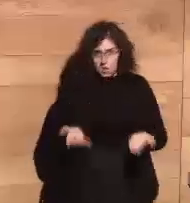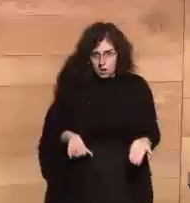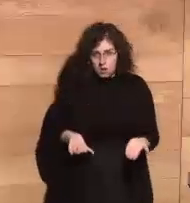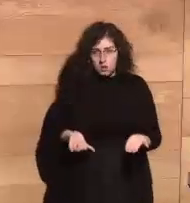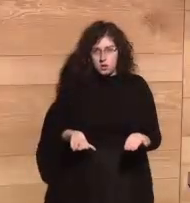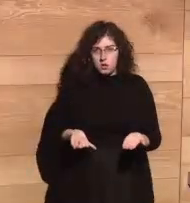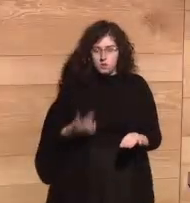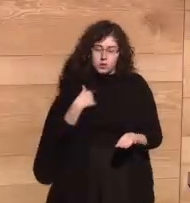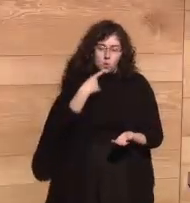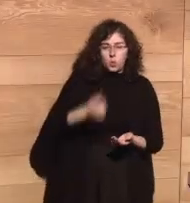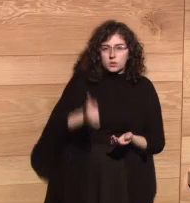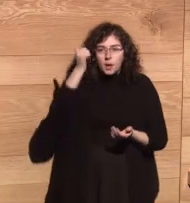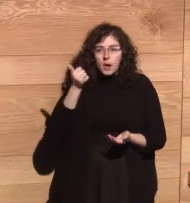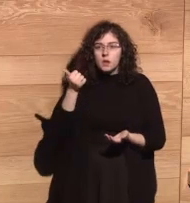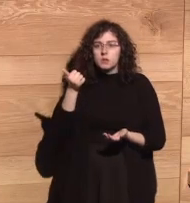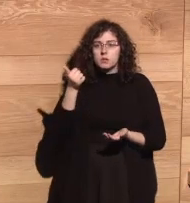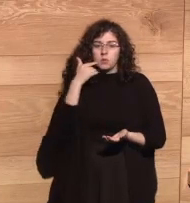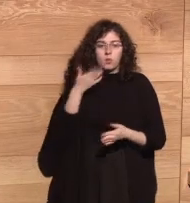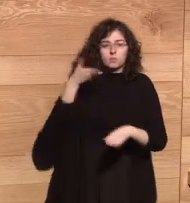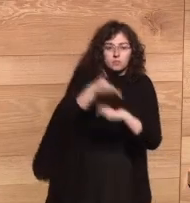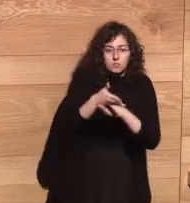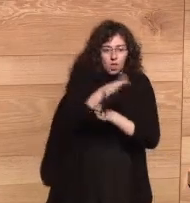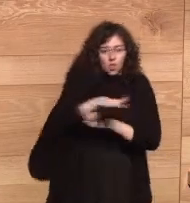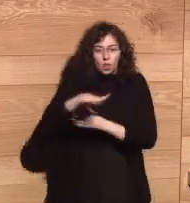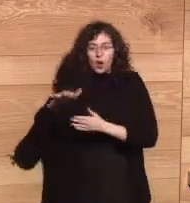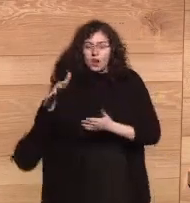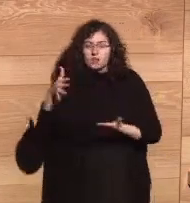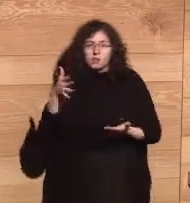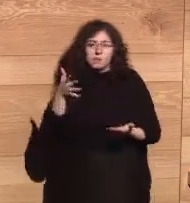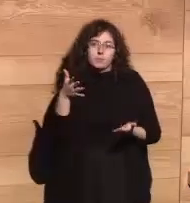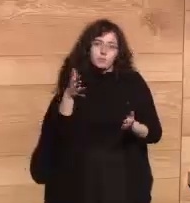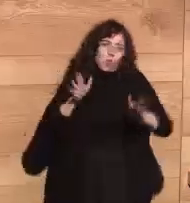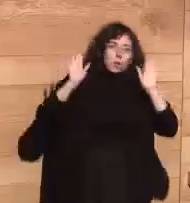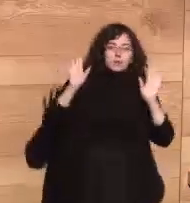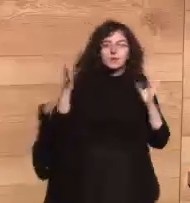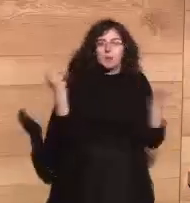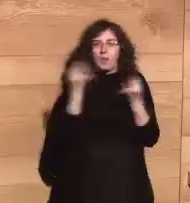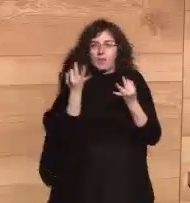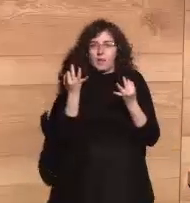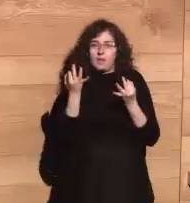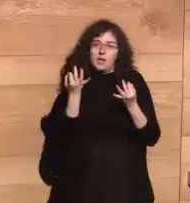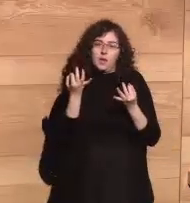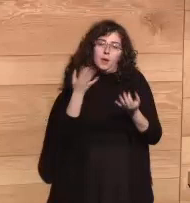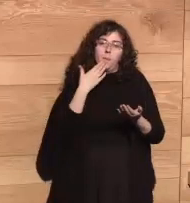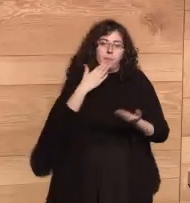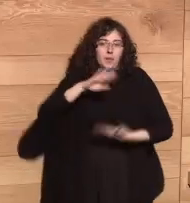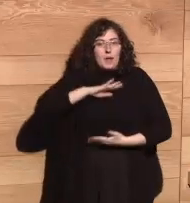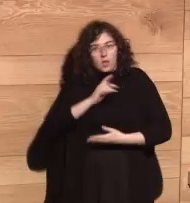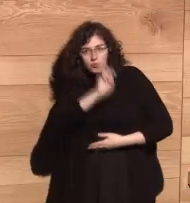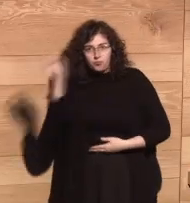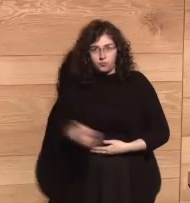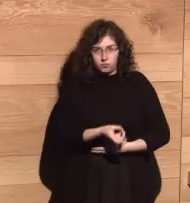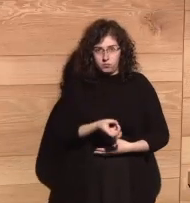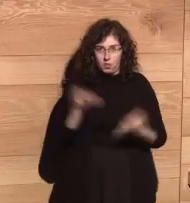nos cuesta más trabajo que nos coloquen en lugares donde supuestamente tienes que tener otras cualidades, ¿no? ¿Y de qué